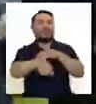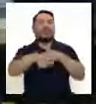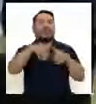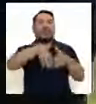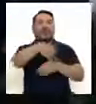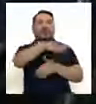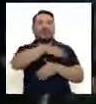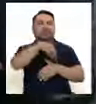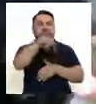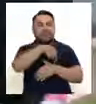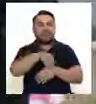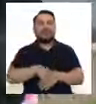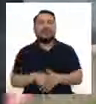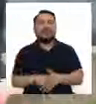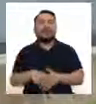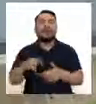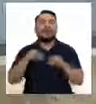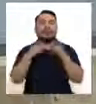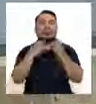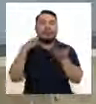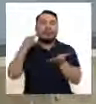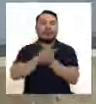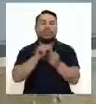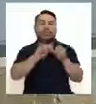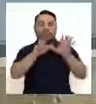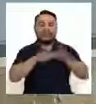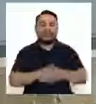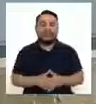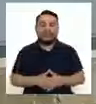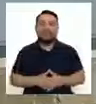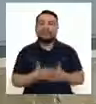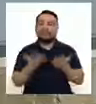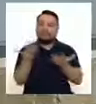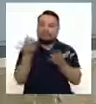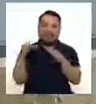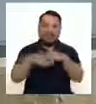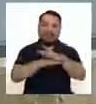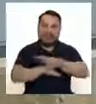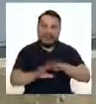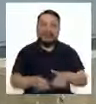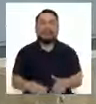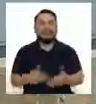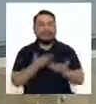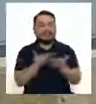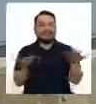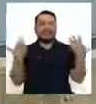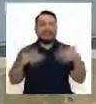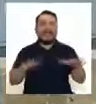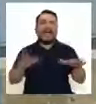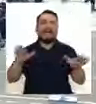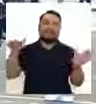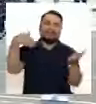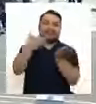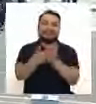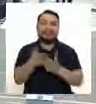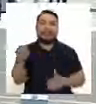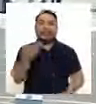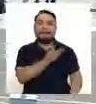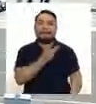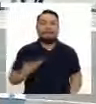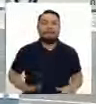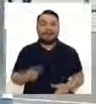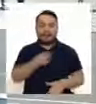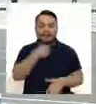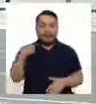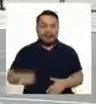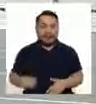VIP del Grupo Aéreo número 8. De esta forma, Omar, amigos televidentes, se concreta la llegada del presidente de